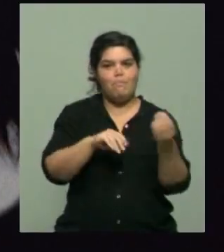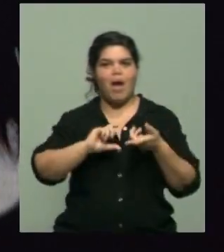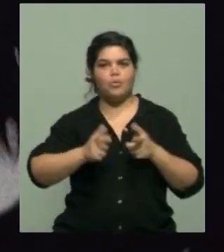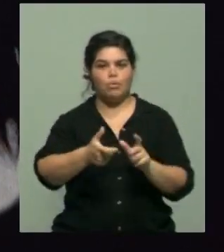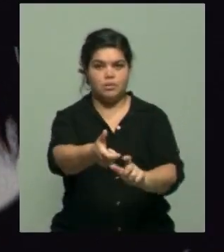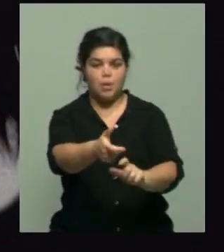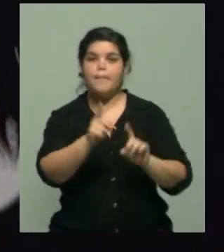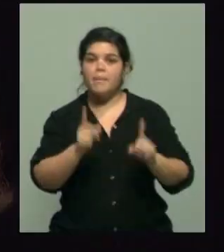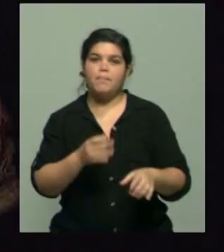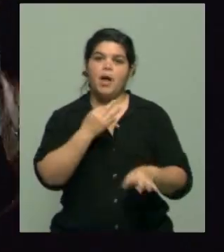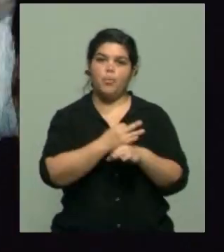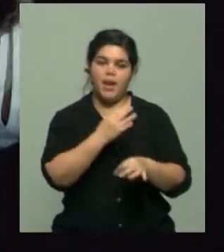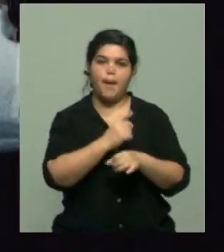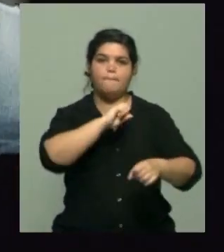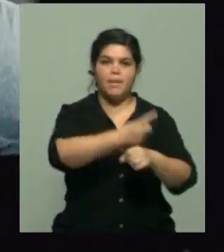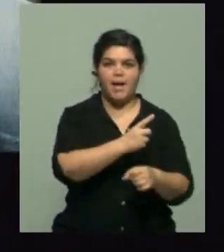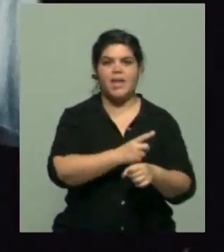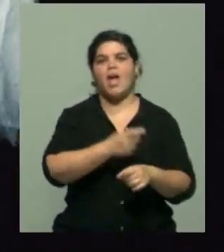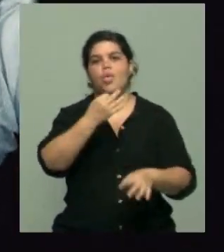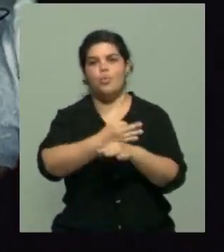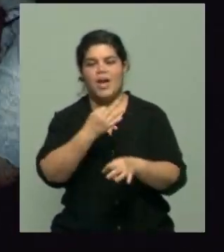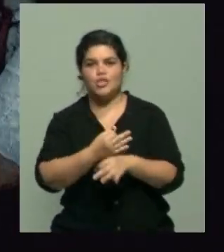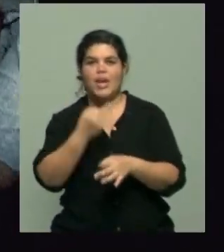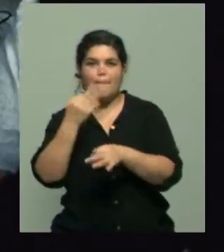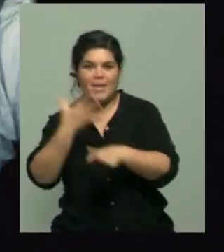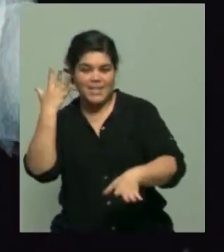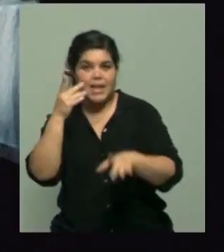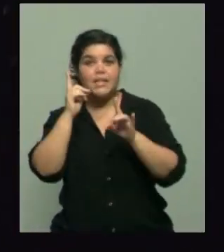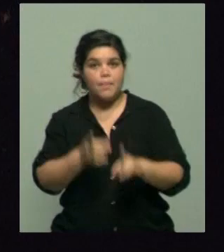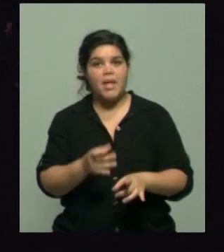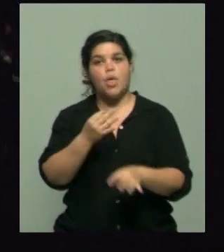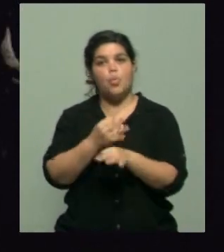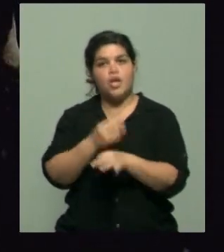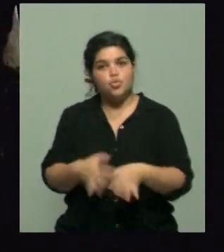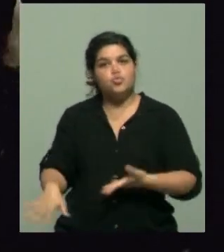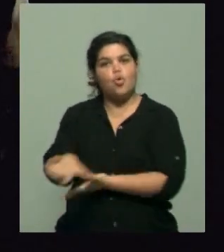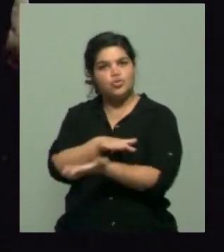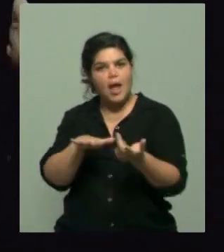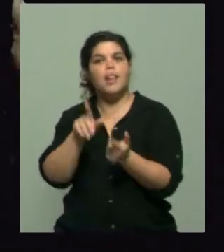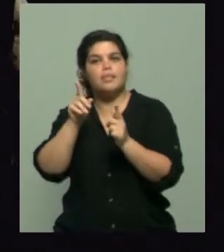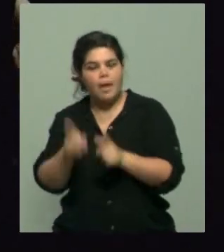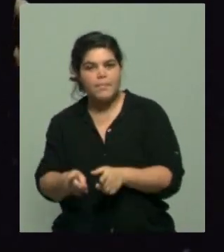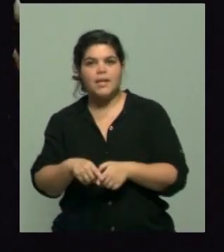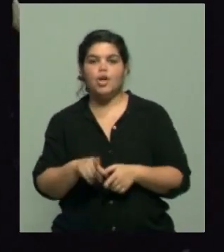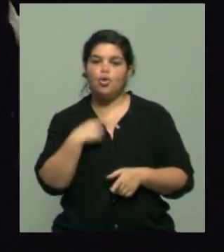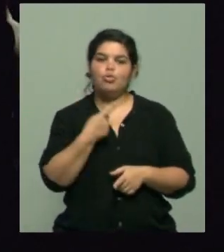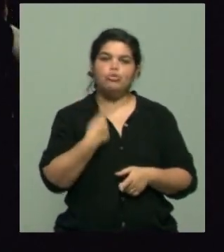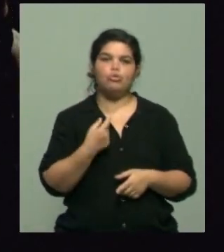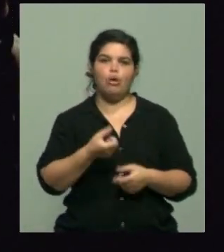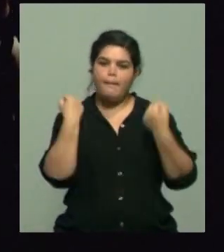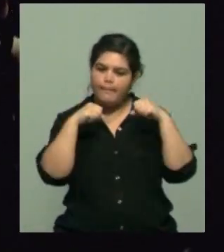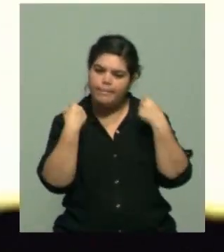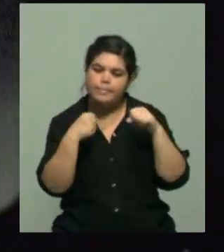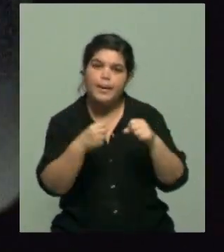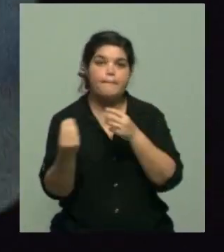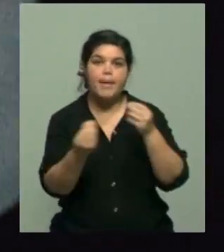educación primaria, especial e inicial, y educación social, y desde ahí ir buscando formaciones que van complementando